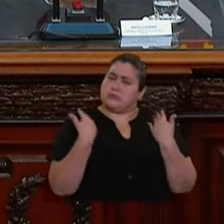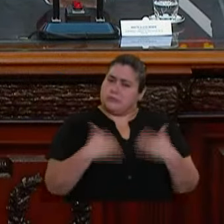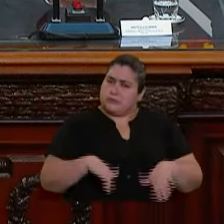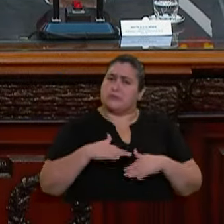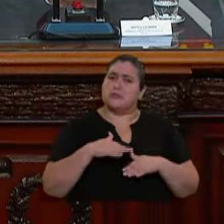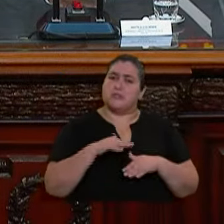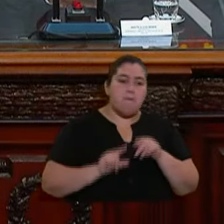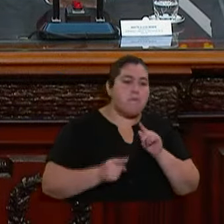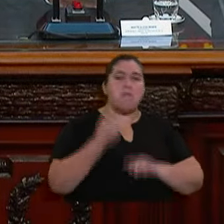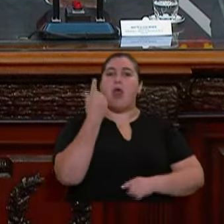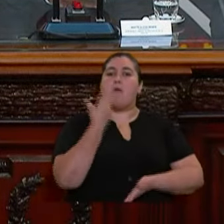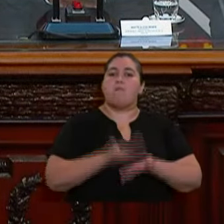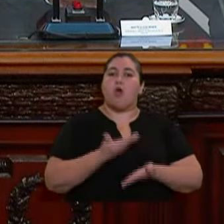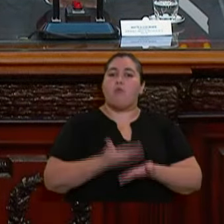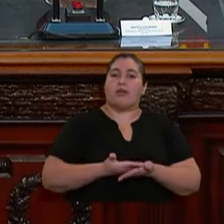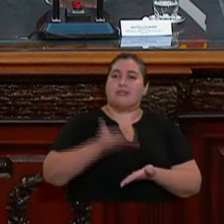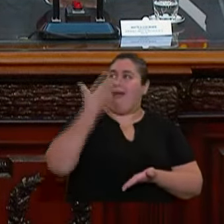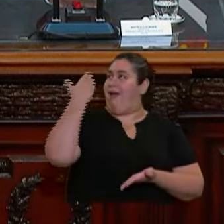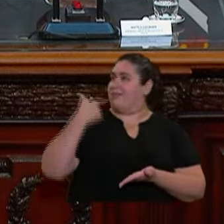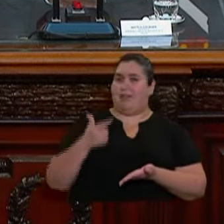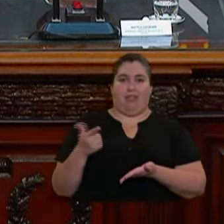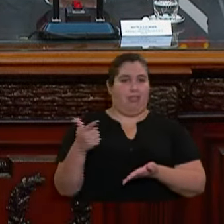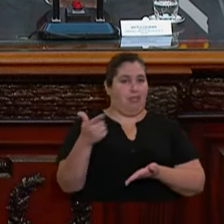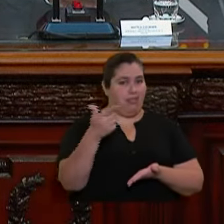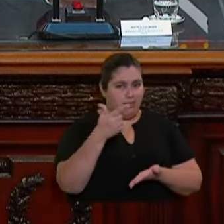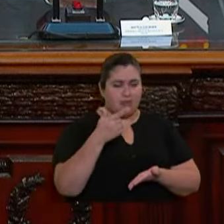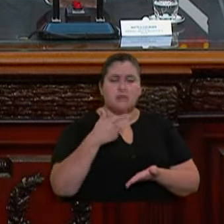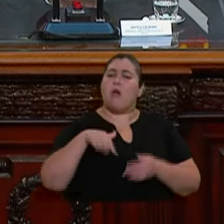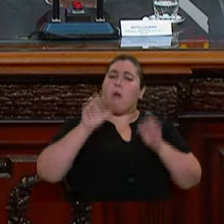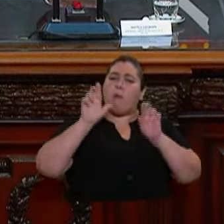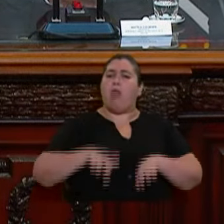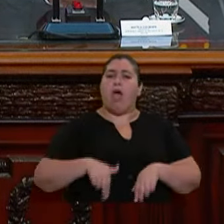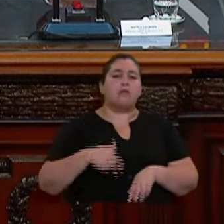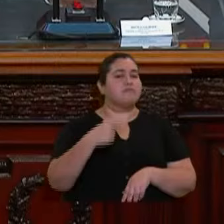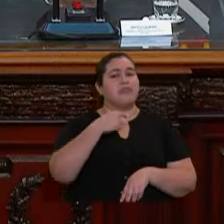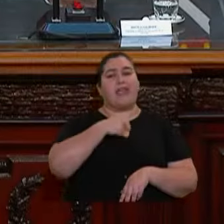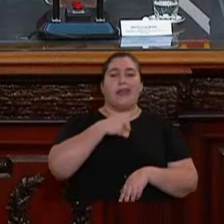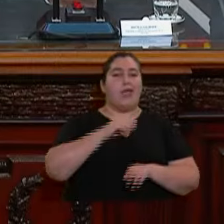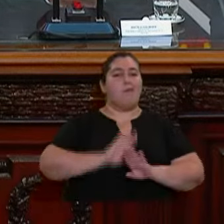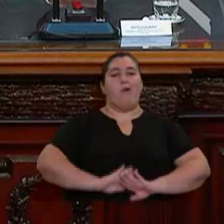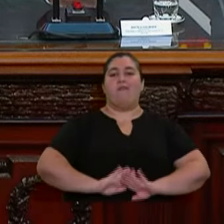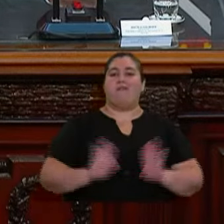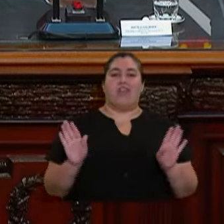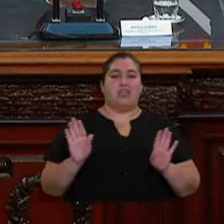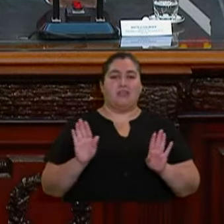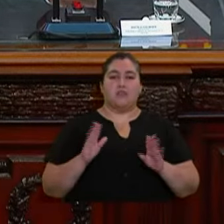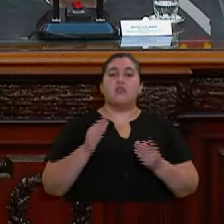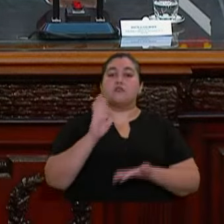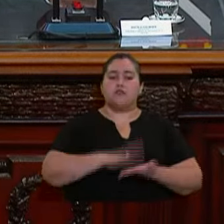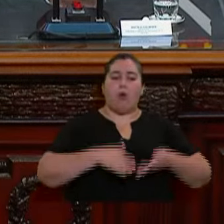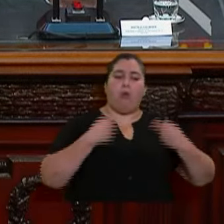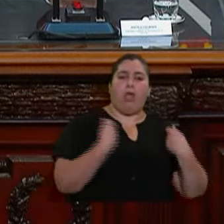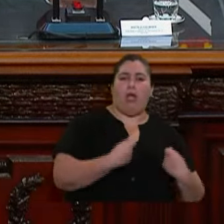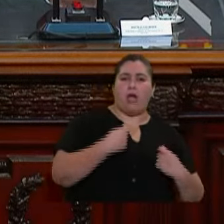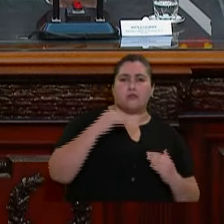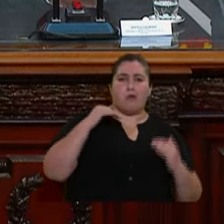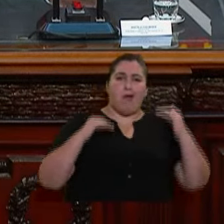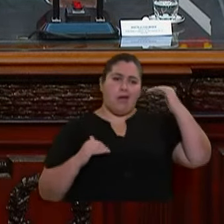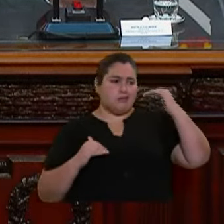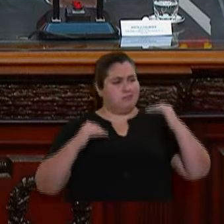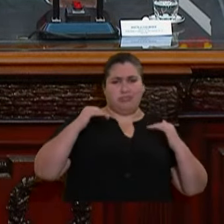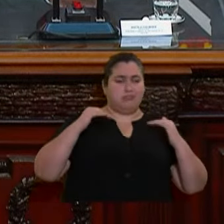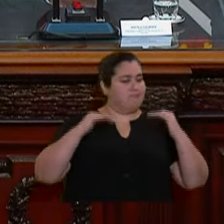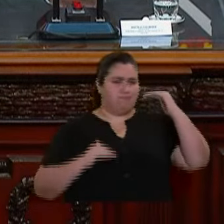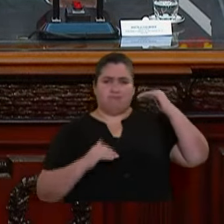memoria. En el plano económico, comenzamos por destruir el huevo de la serpiente, el déficit fiscal. Hemos avanzado en